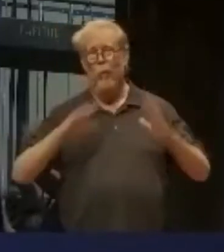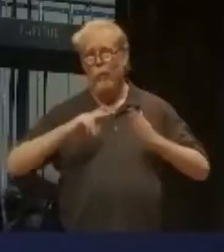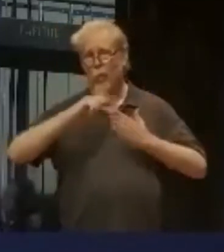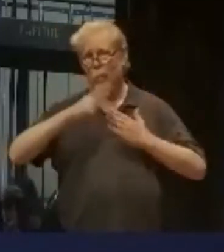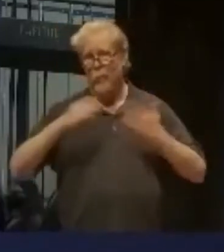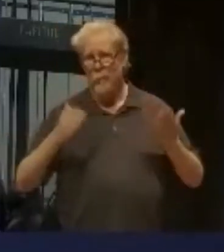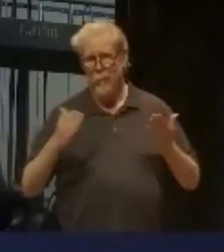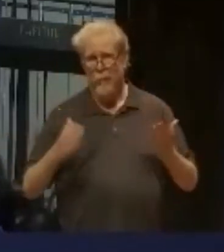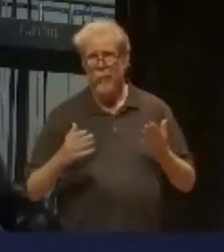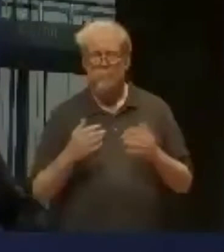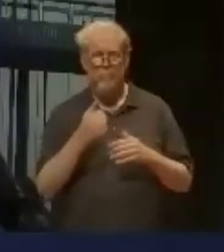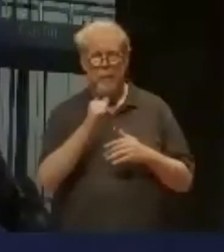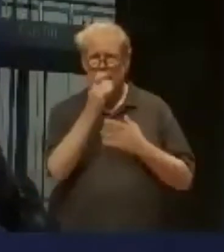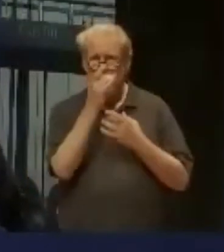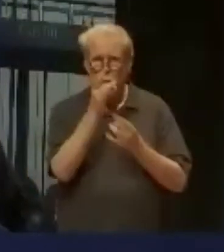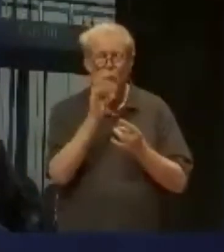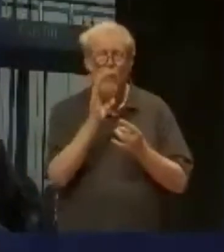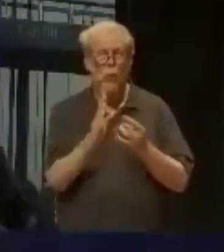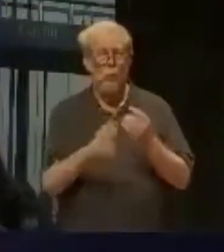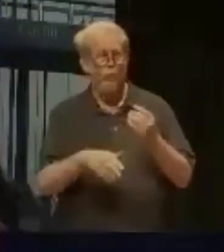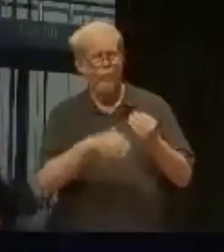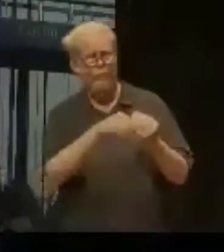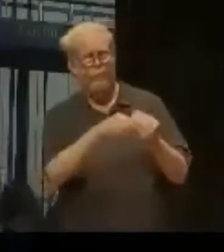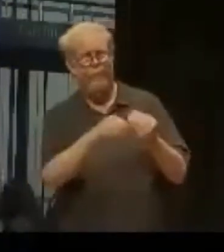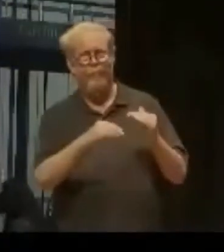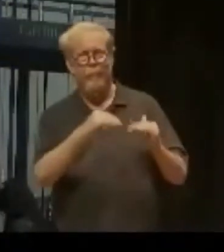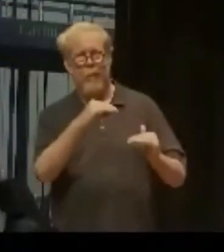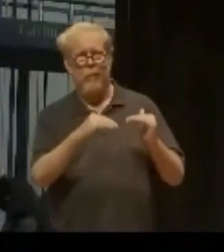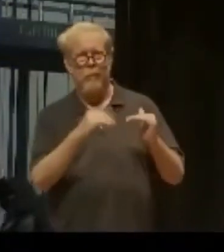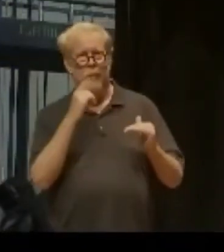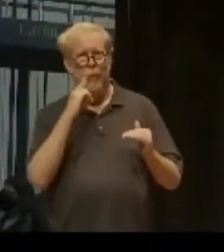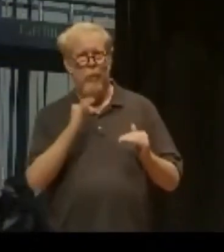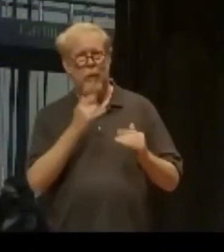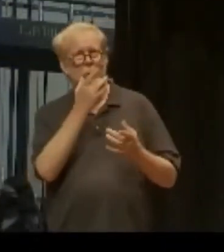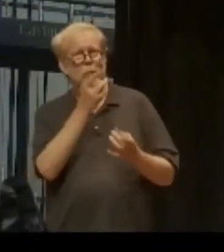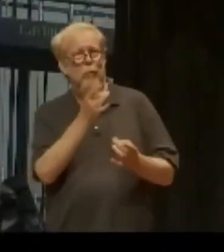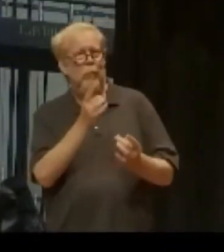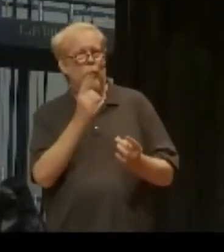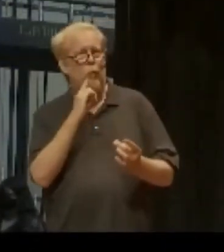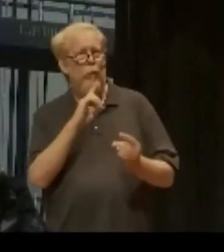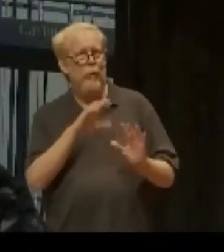va a complementar eso en base a los intereses de los estudiantes.